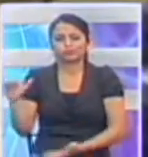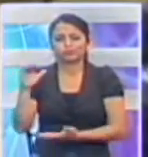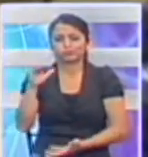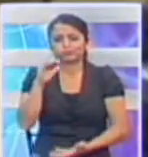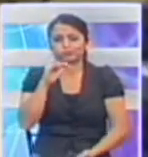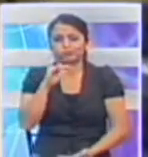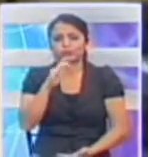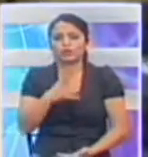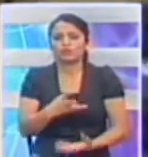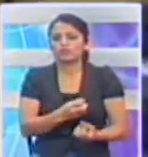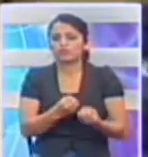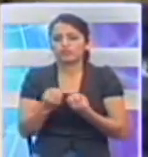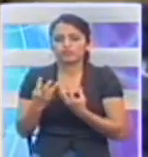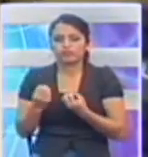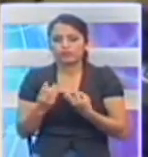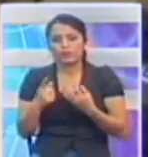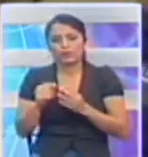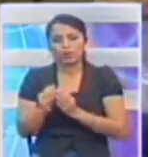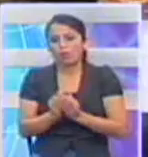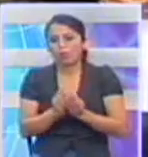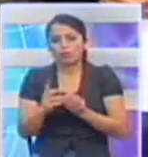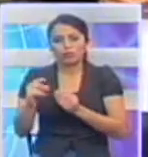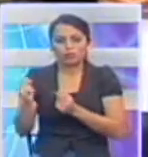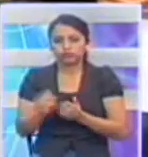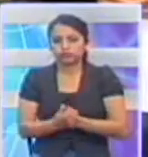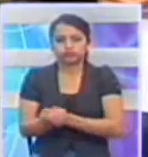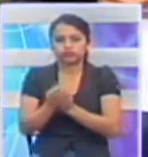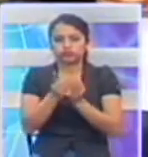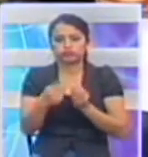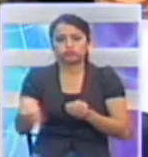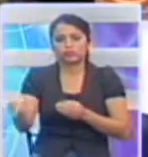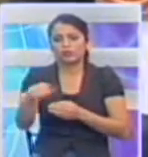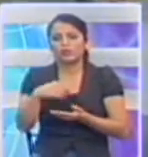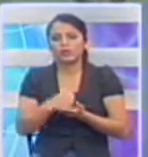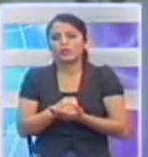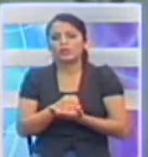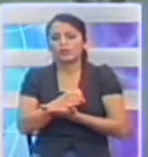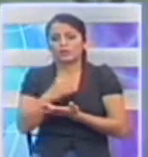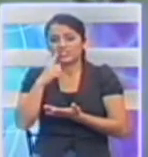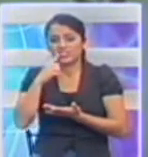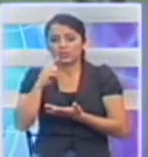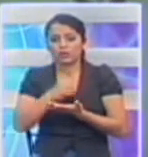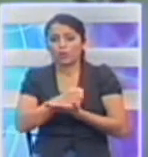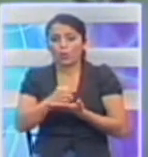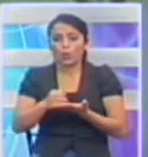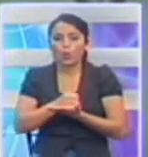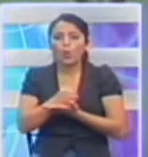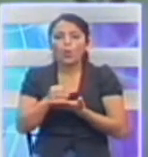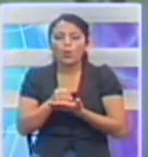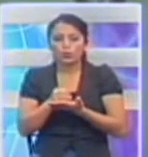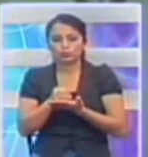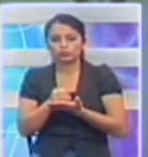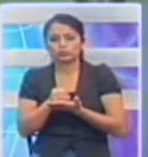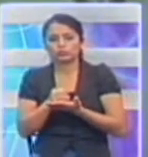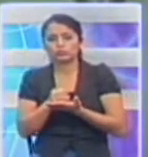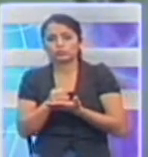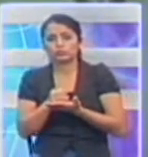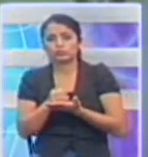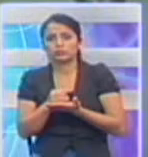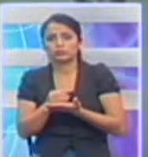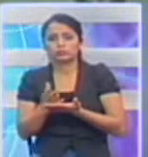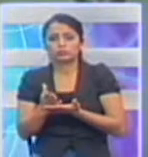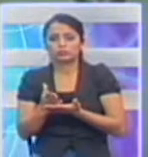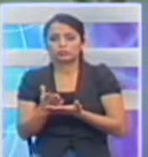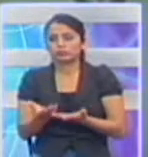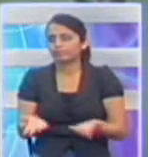ser sacadas en lanchas rápidas desde Puerto Bolívar en la provincia de El Oro. 2 toneladas de droga, imagínense ustedes lo